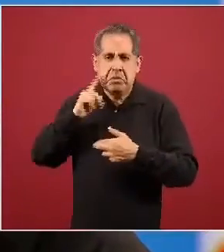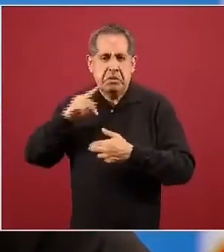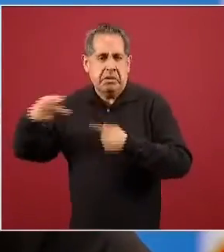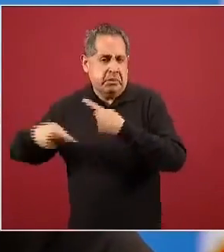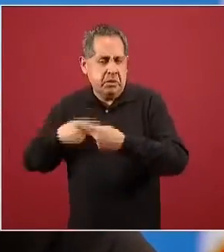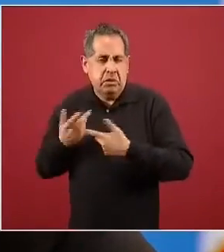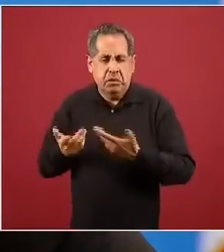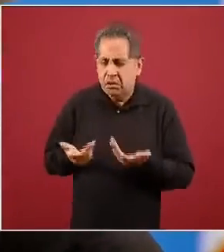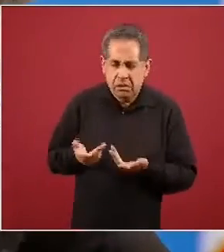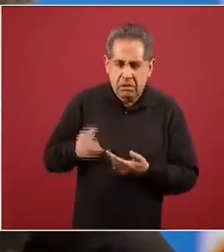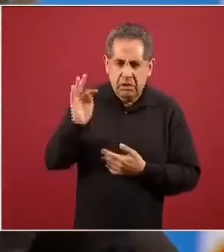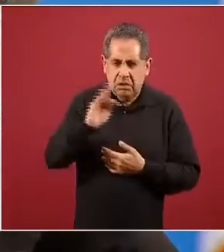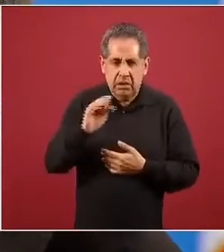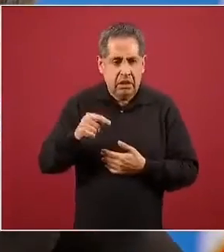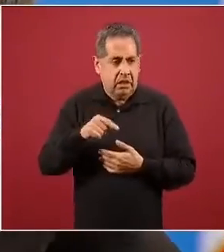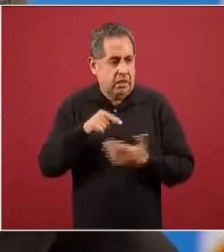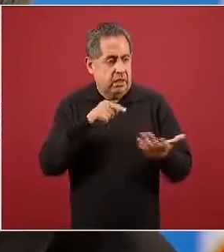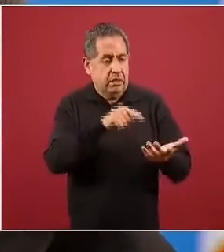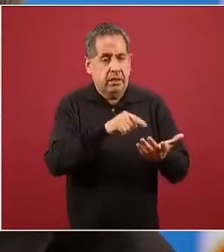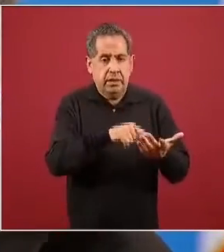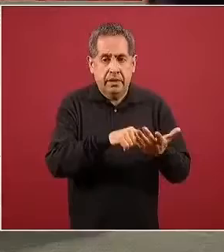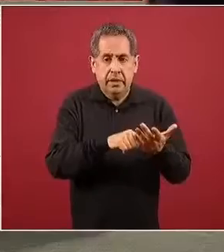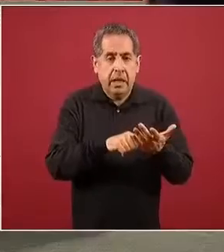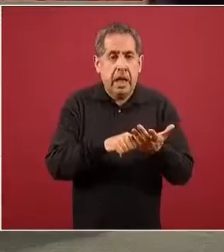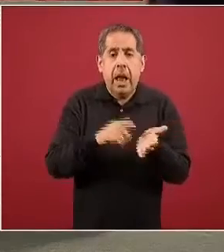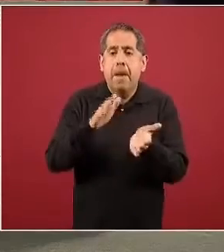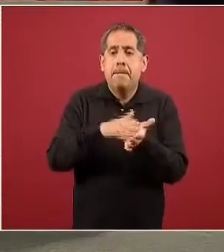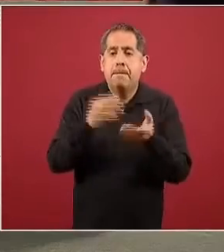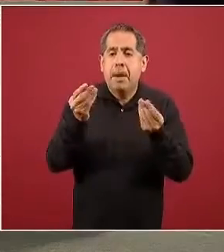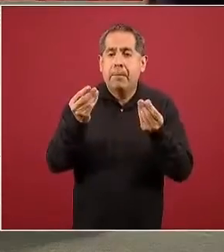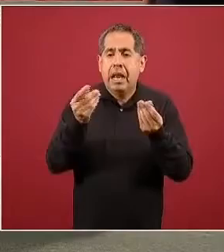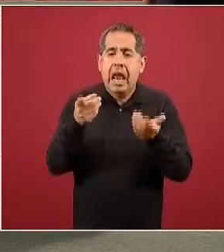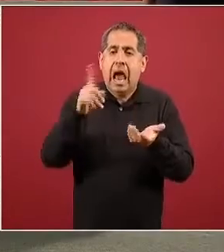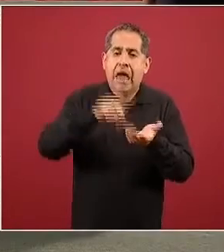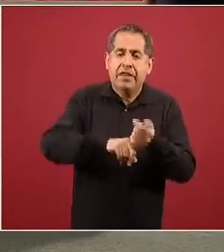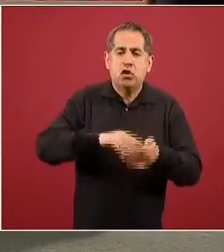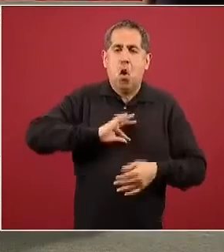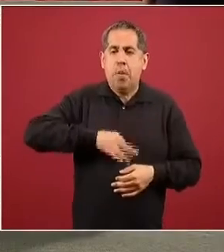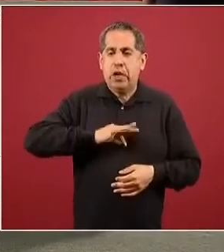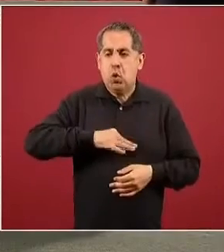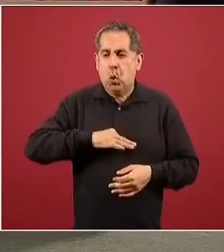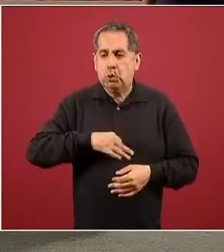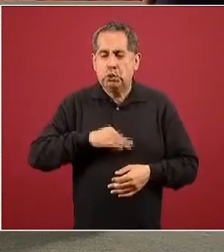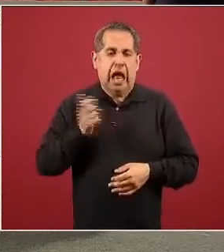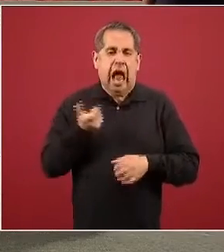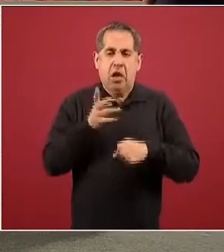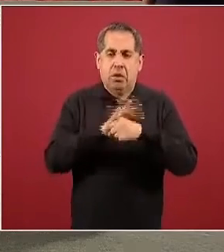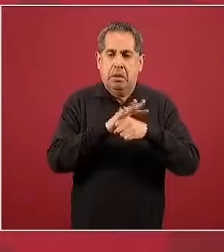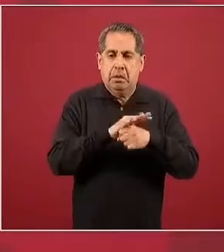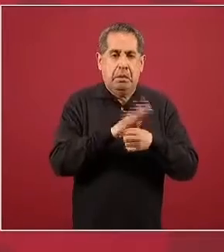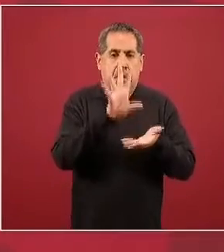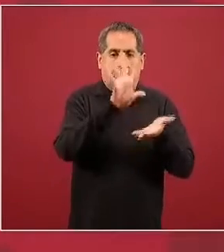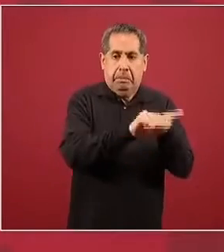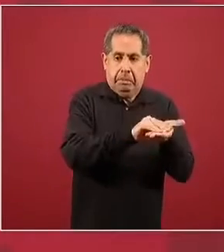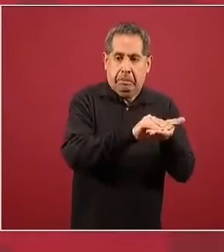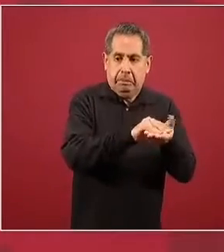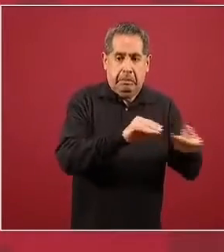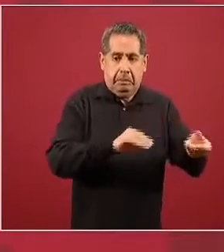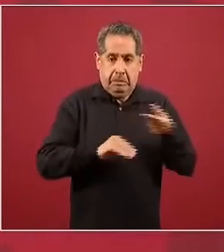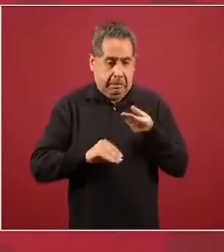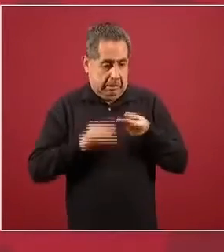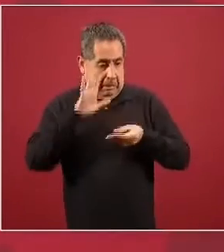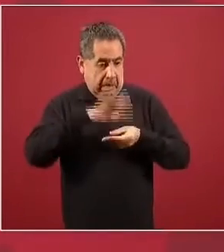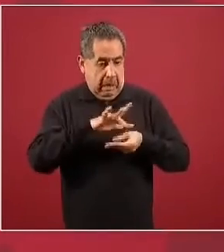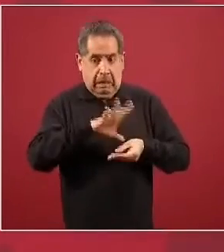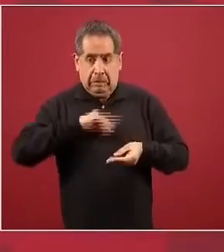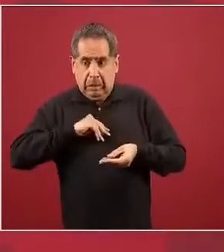sobre si pudiera el papel traer algún tipo de virus o de riesgo, y lo consulté con